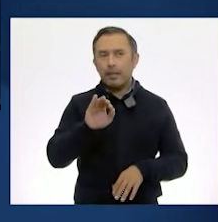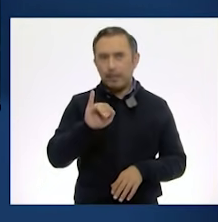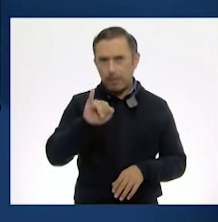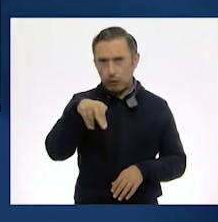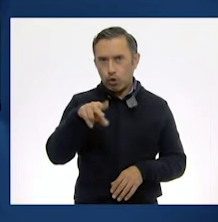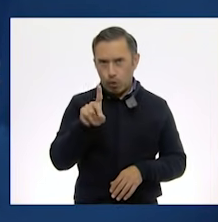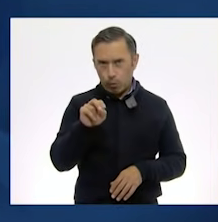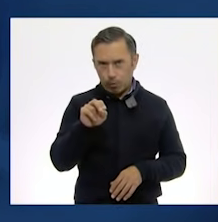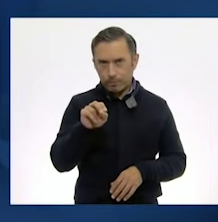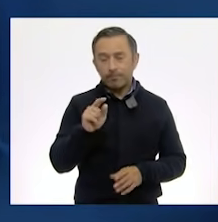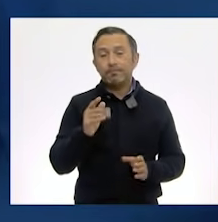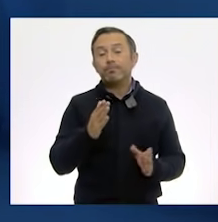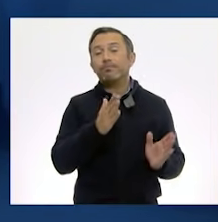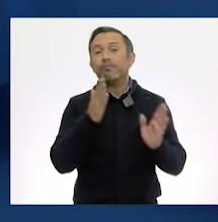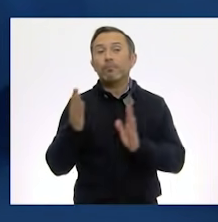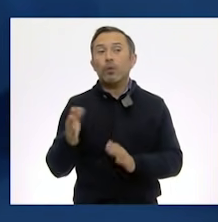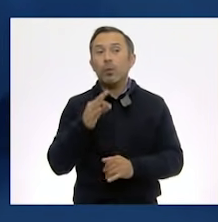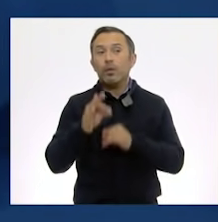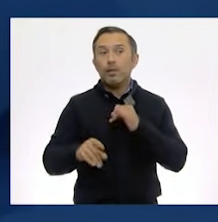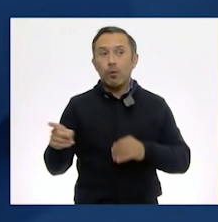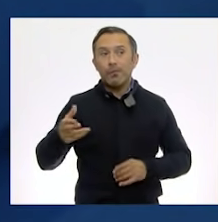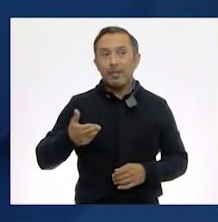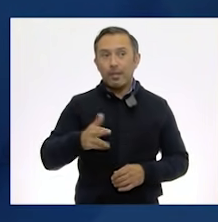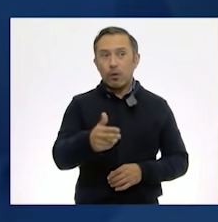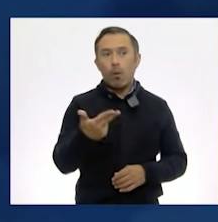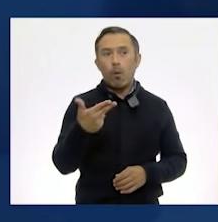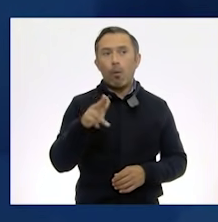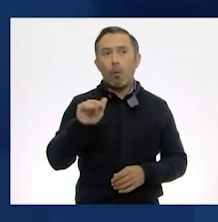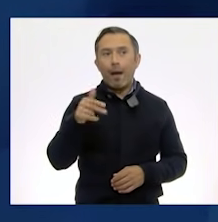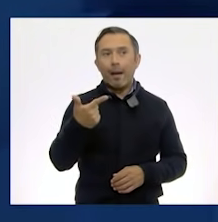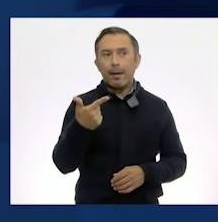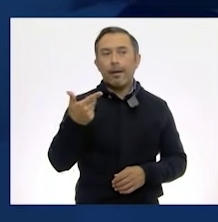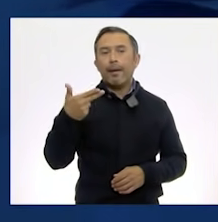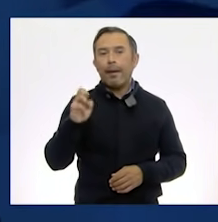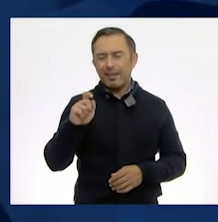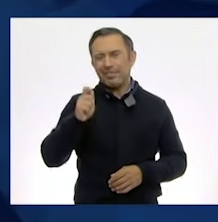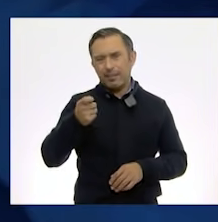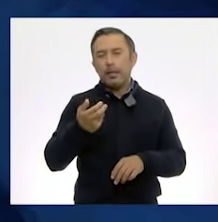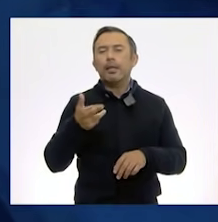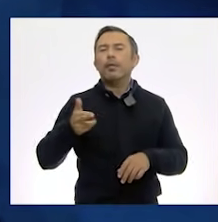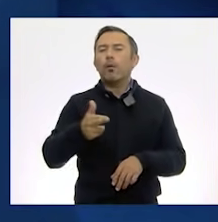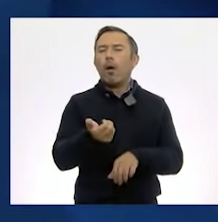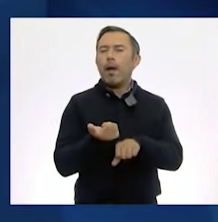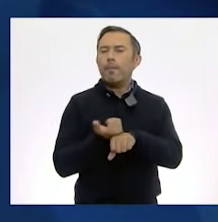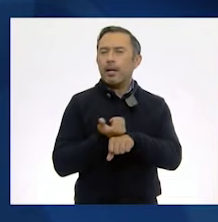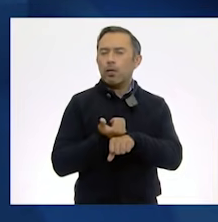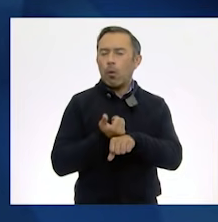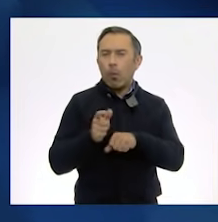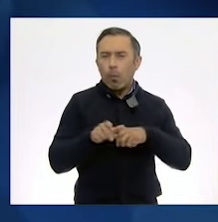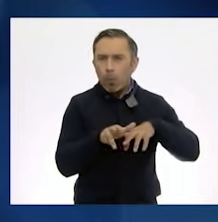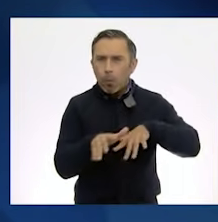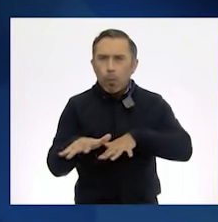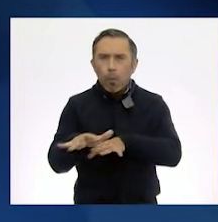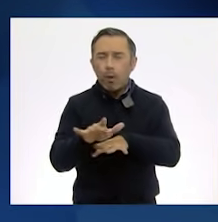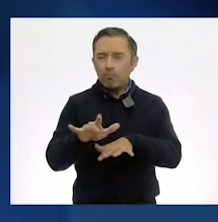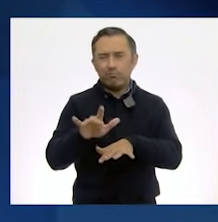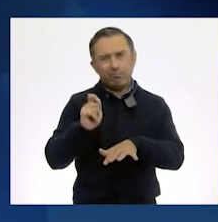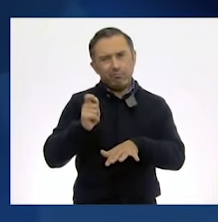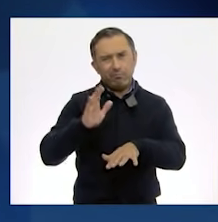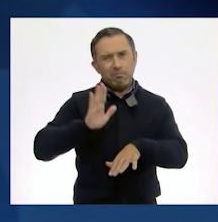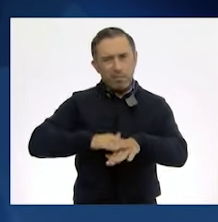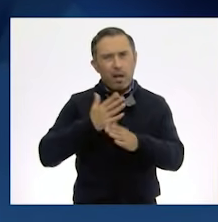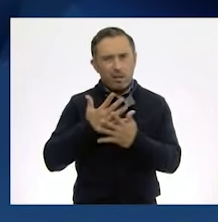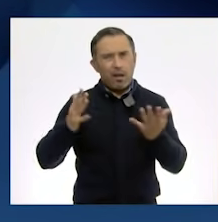último está el río Huanghe o Río Amarillo, uno de los ríos más grandes del mundo, y a su vera se establecieron